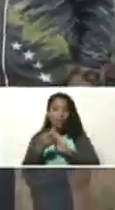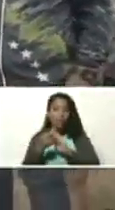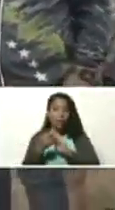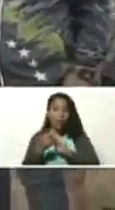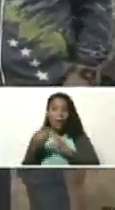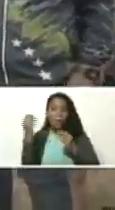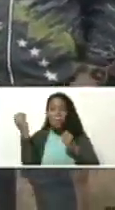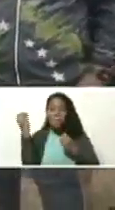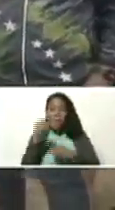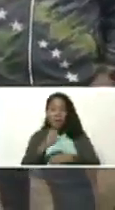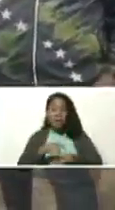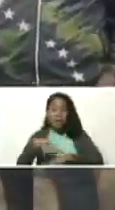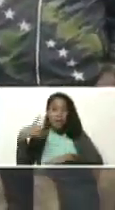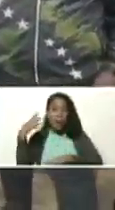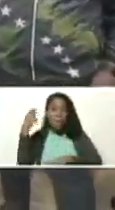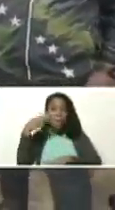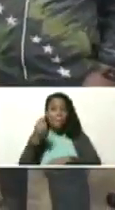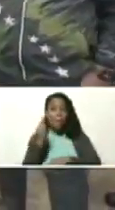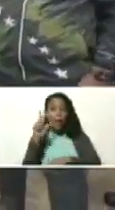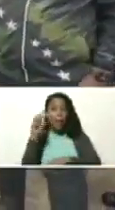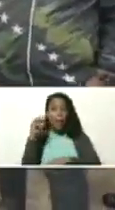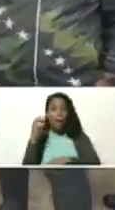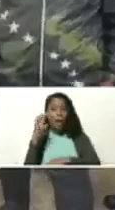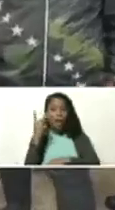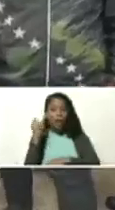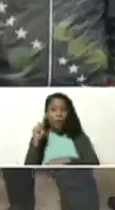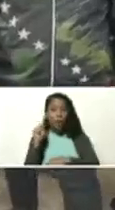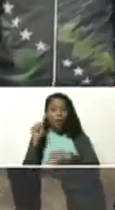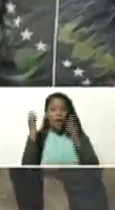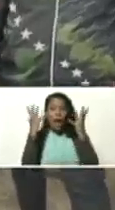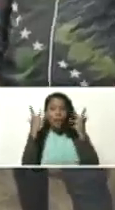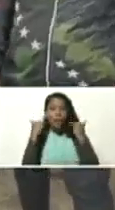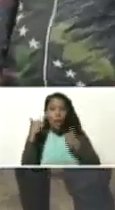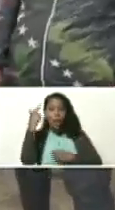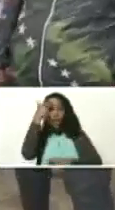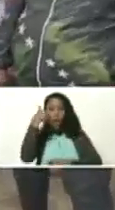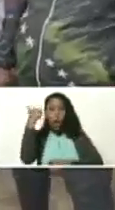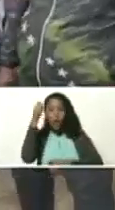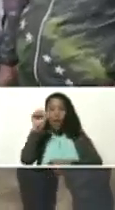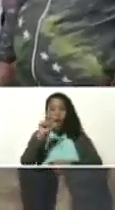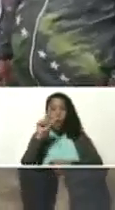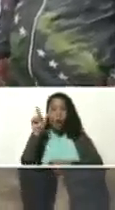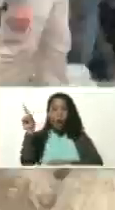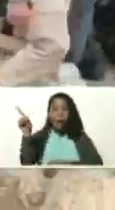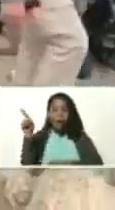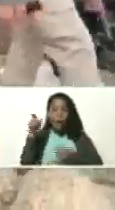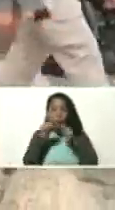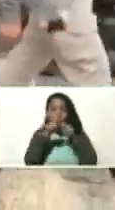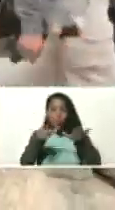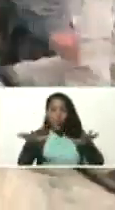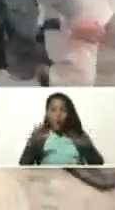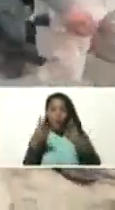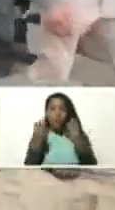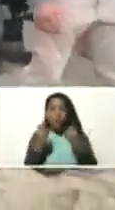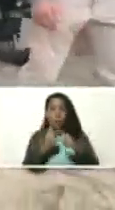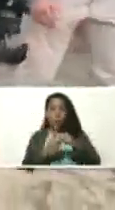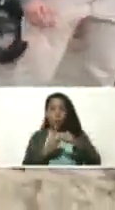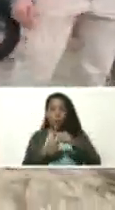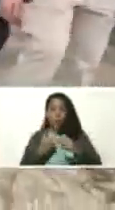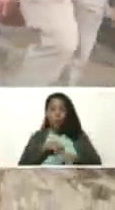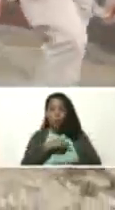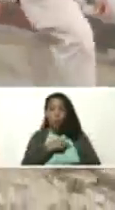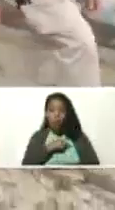más crítica, Palmarito, urbanización El Castaño y Ojo de Agua, presidente. El despliegue de hoy ha sido muy positivo, hemos